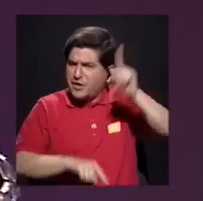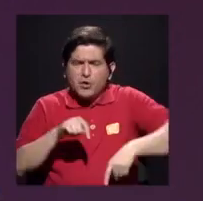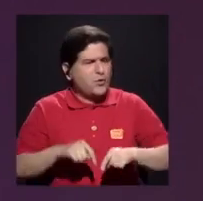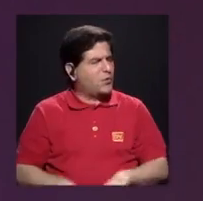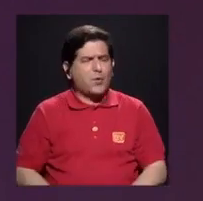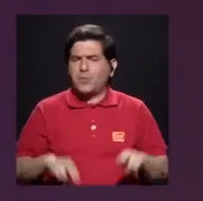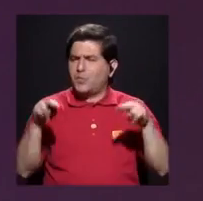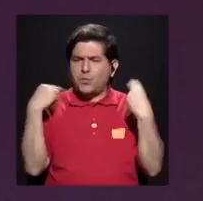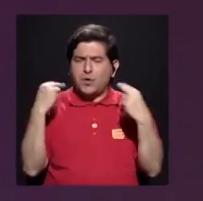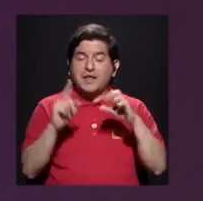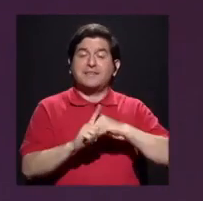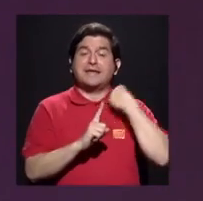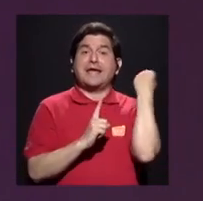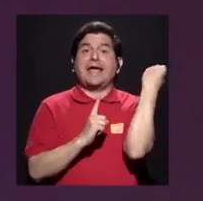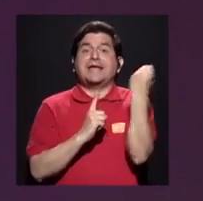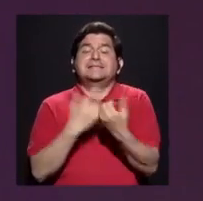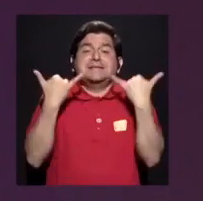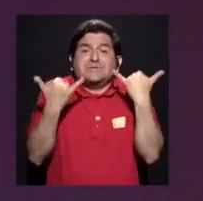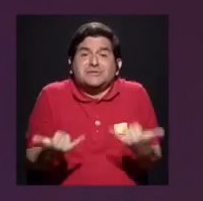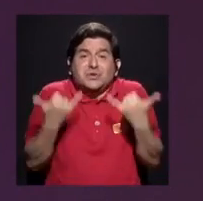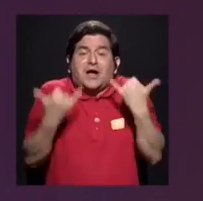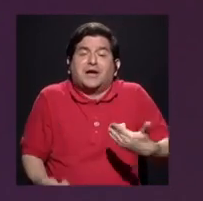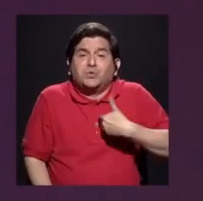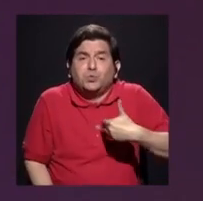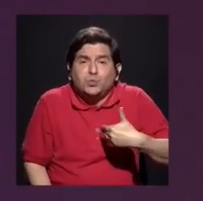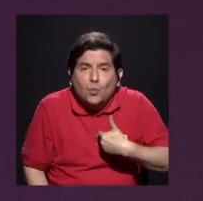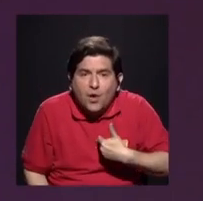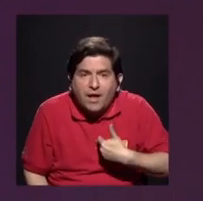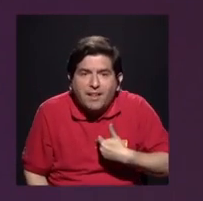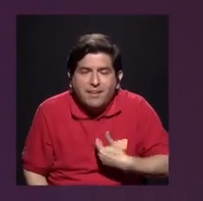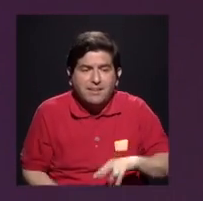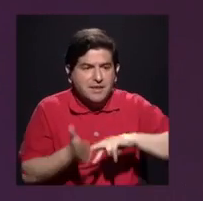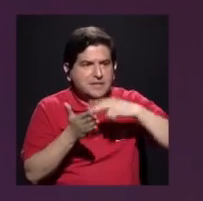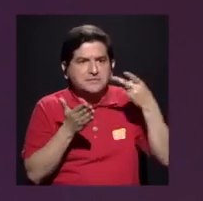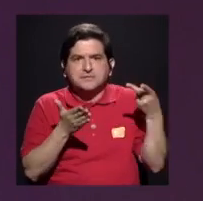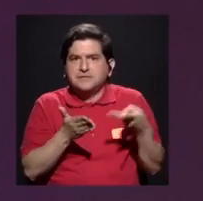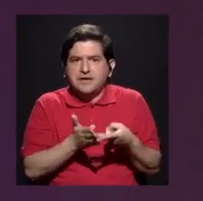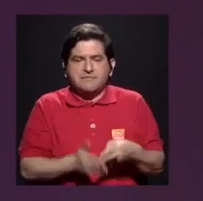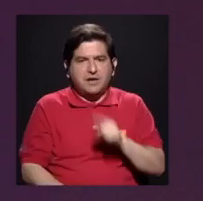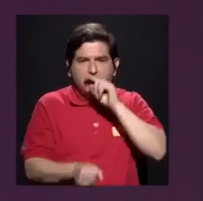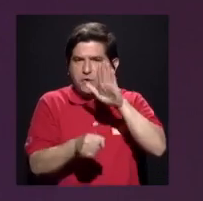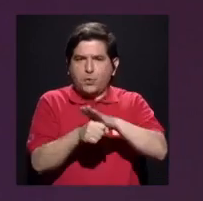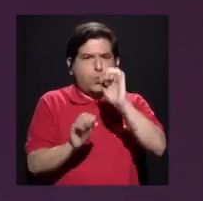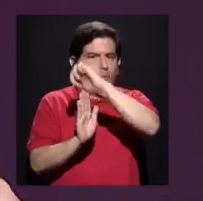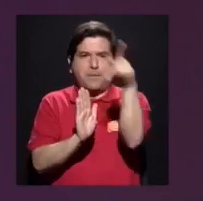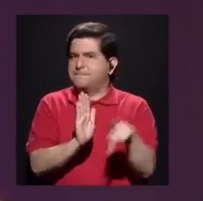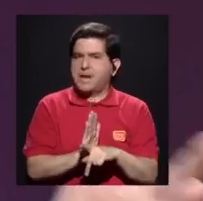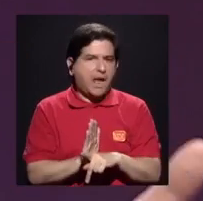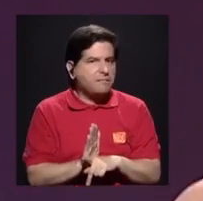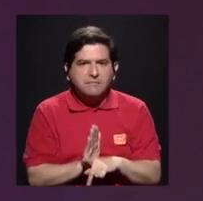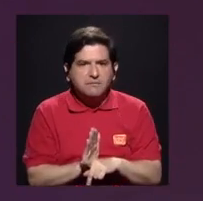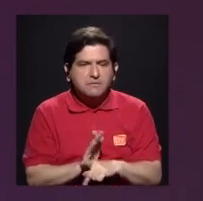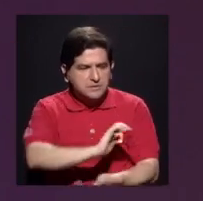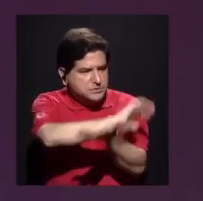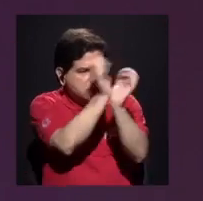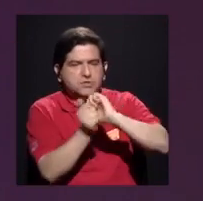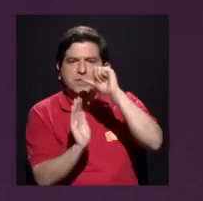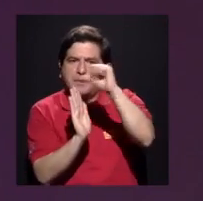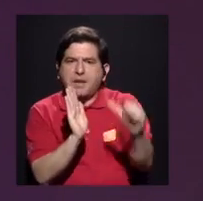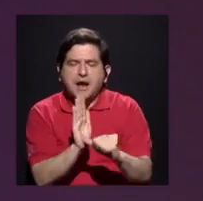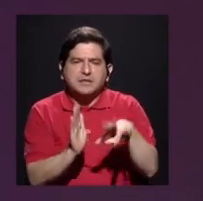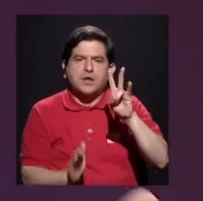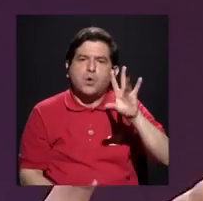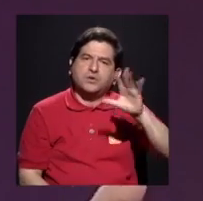bajo las condiciones que en este momento estamos porque sería inconstitucional si no se reforma el artículo